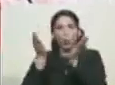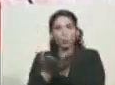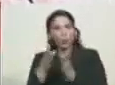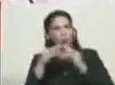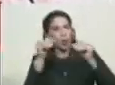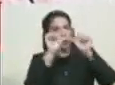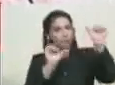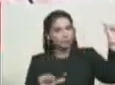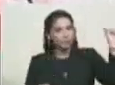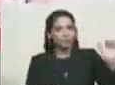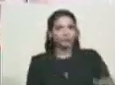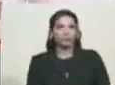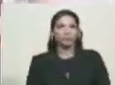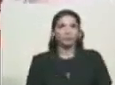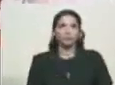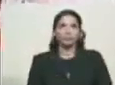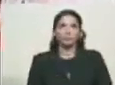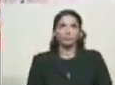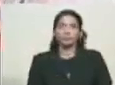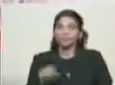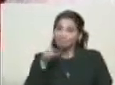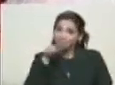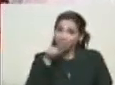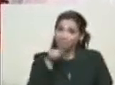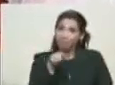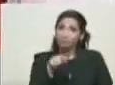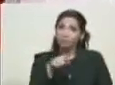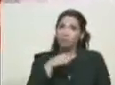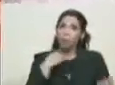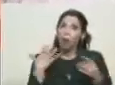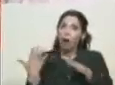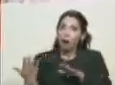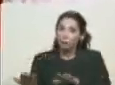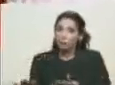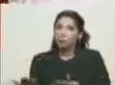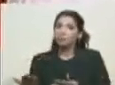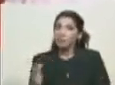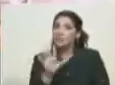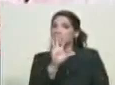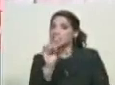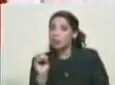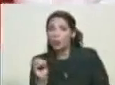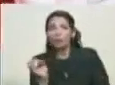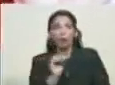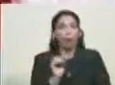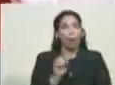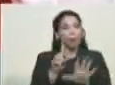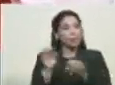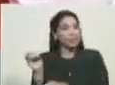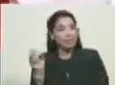tienen. Ahí hubiesen muerto 50, 60 personas.